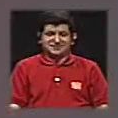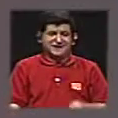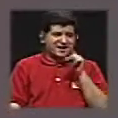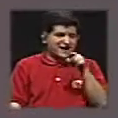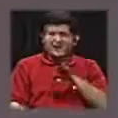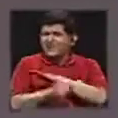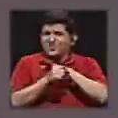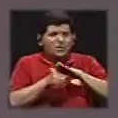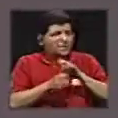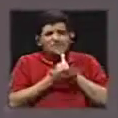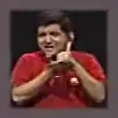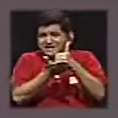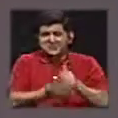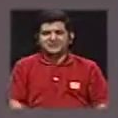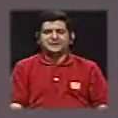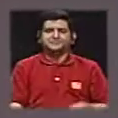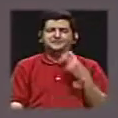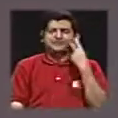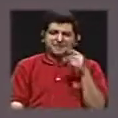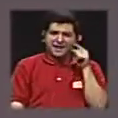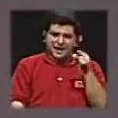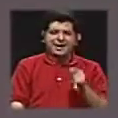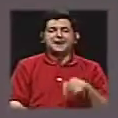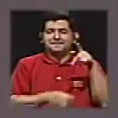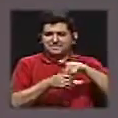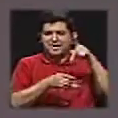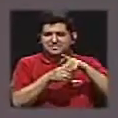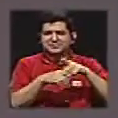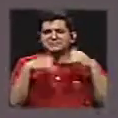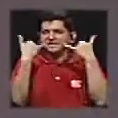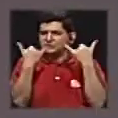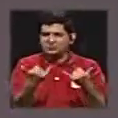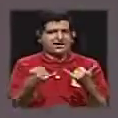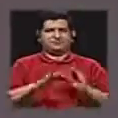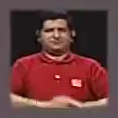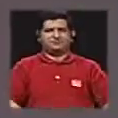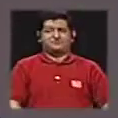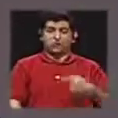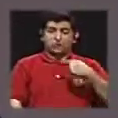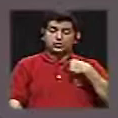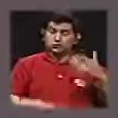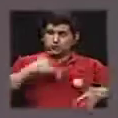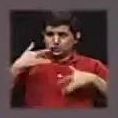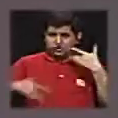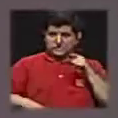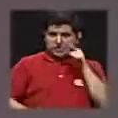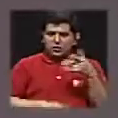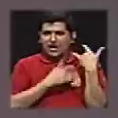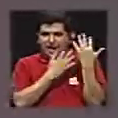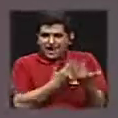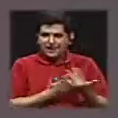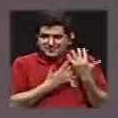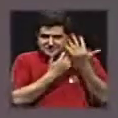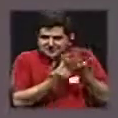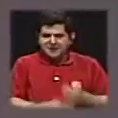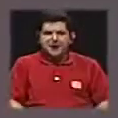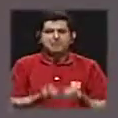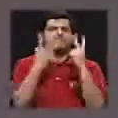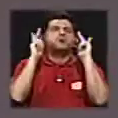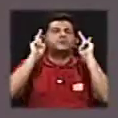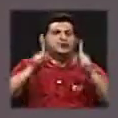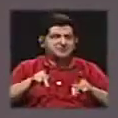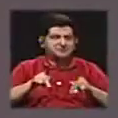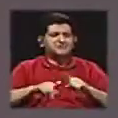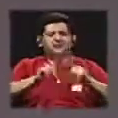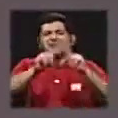siendo completo. Mire, él puso su parte y yo siento que él esperaba que mucha gente